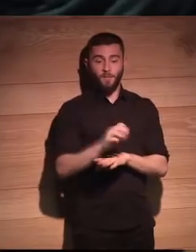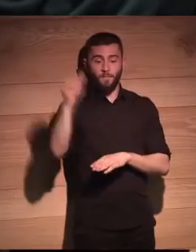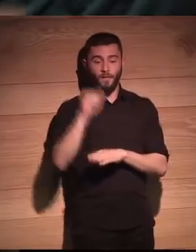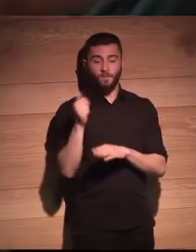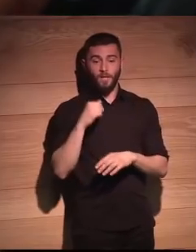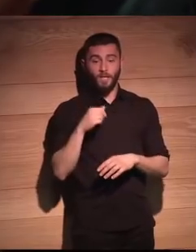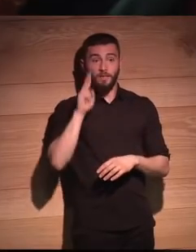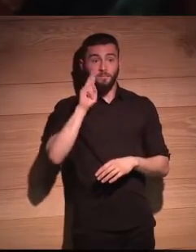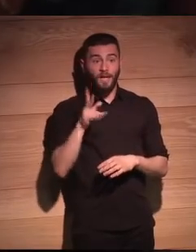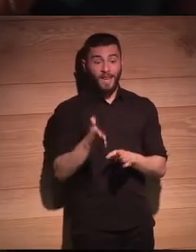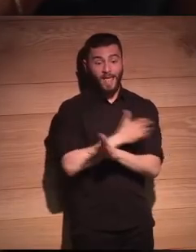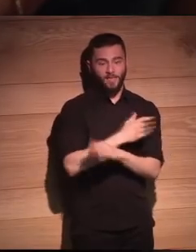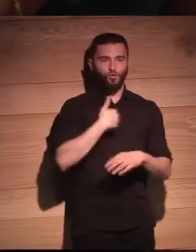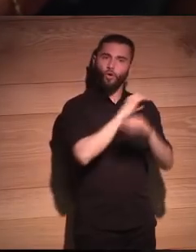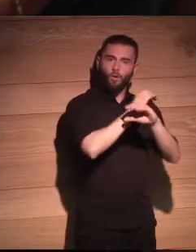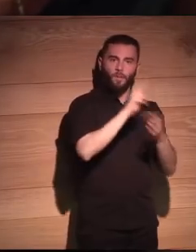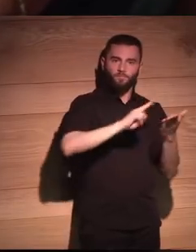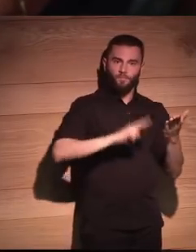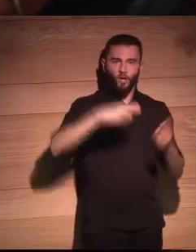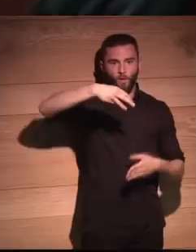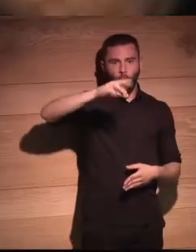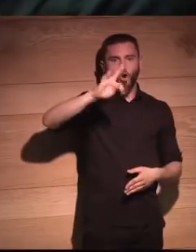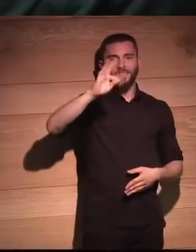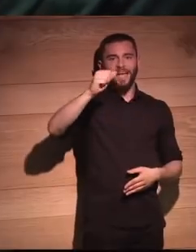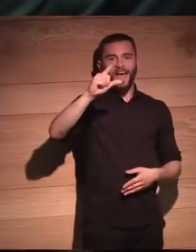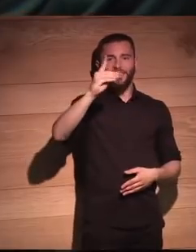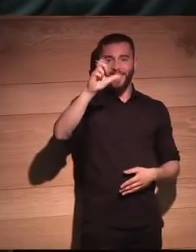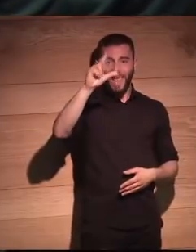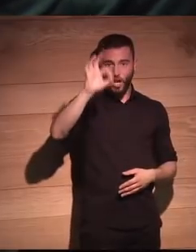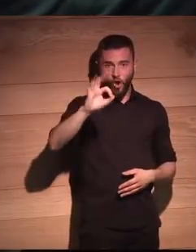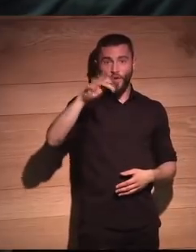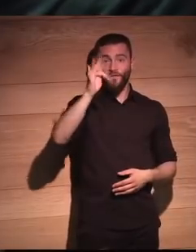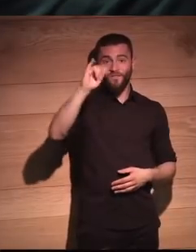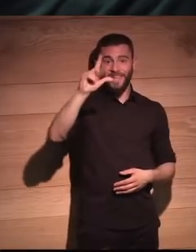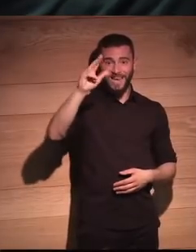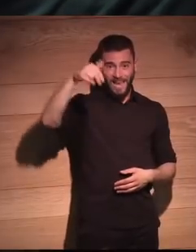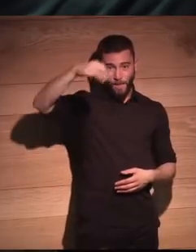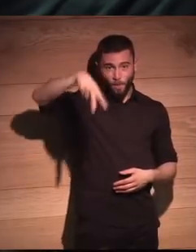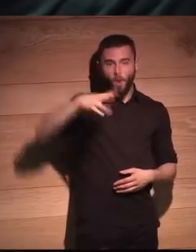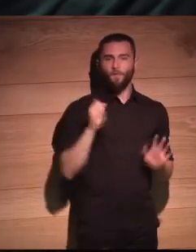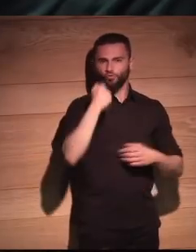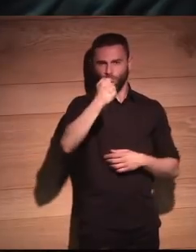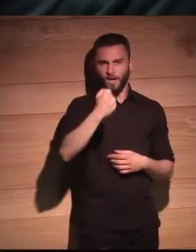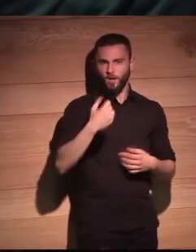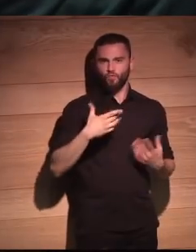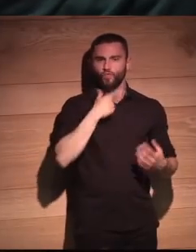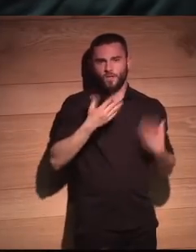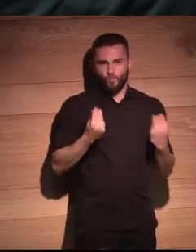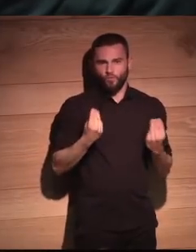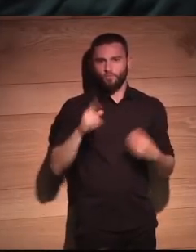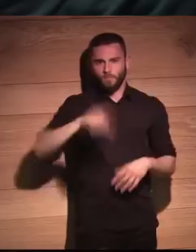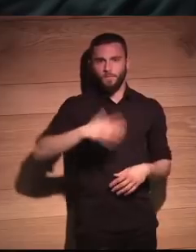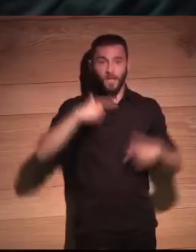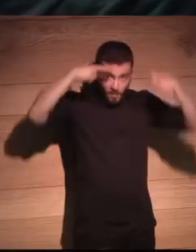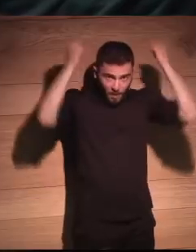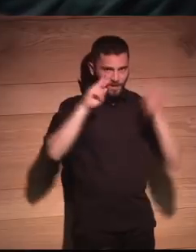películas yo leía cómics. Desde pequeño crecí con Mortadelo y Filemón, pero también me gustaban mucho los superhéroes. Y bueno, sí, de Batman he